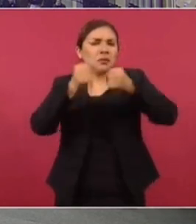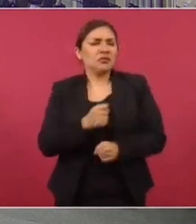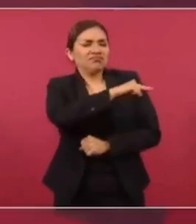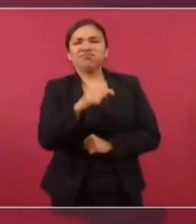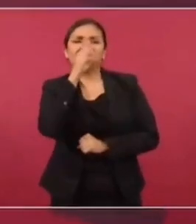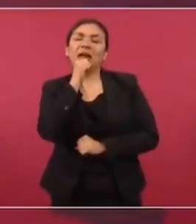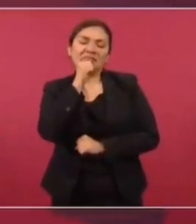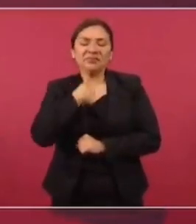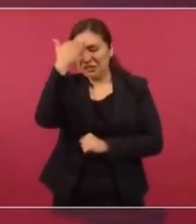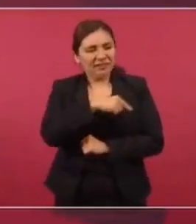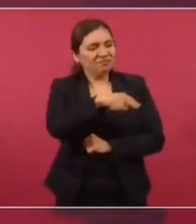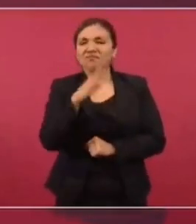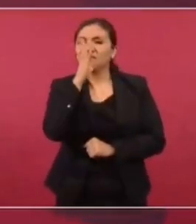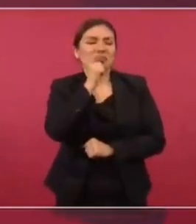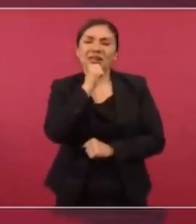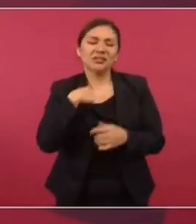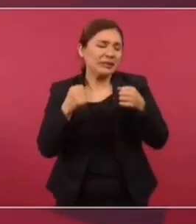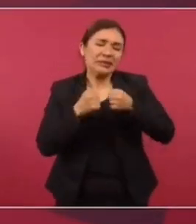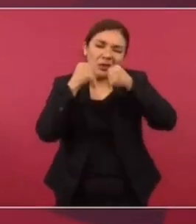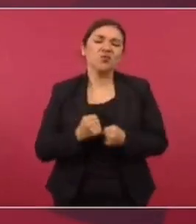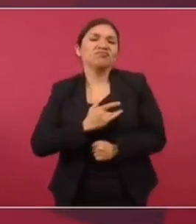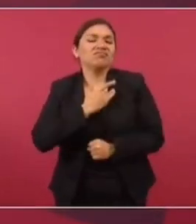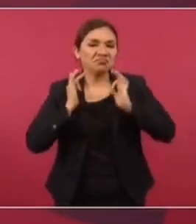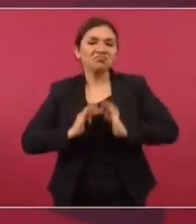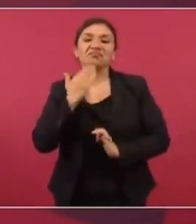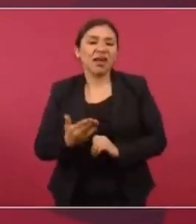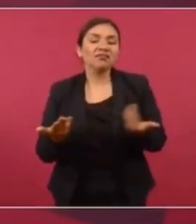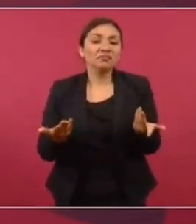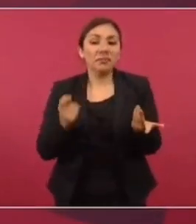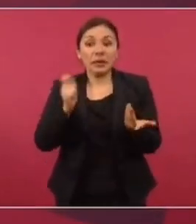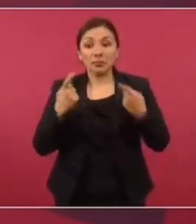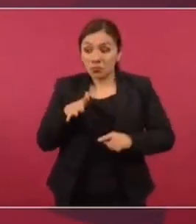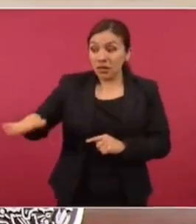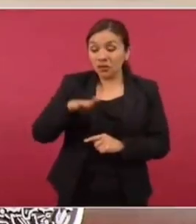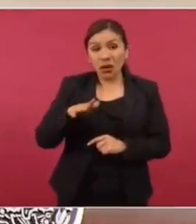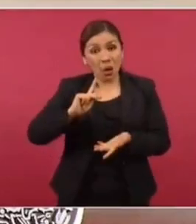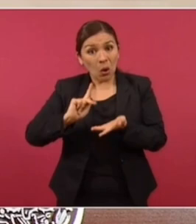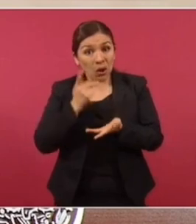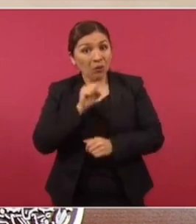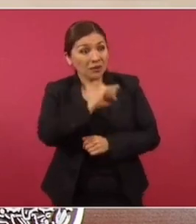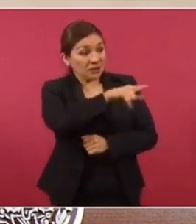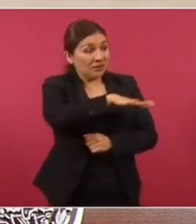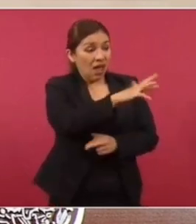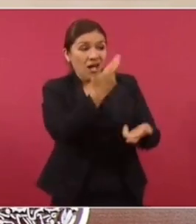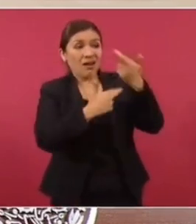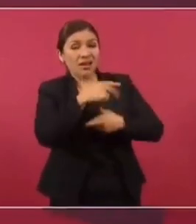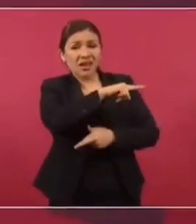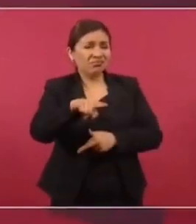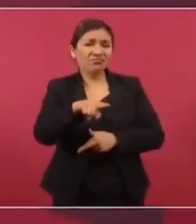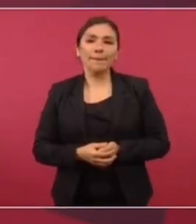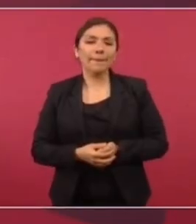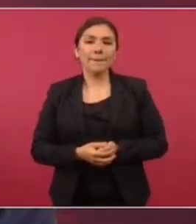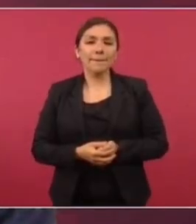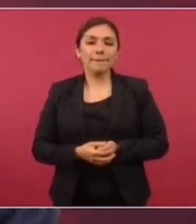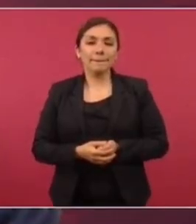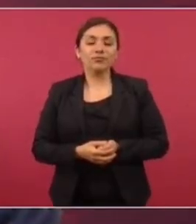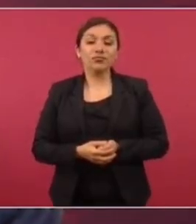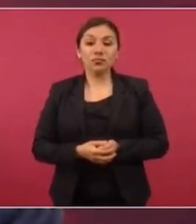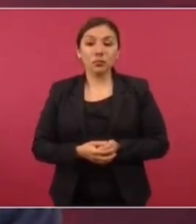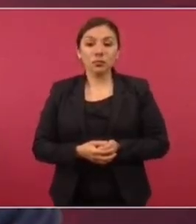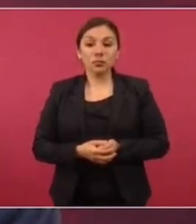poder. No van a poder. Estoy absolutamente seguro. Apúntele de que bien. El pueblo no va a permitir que regresen los rateros, los